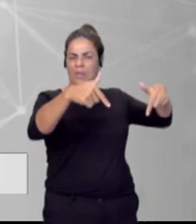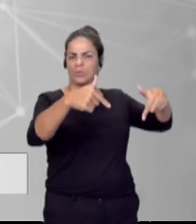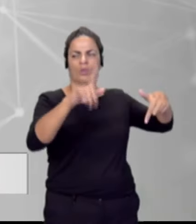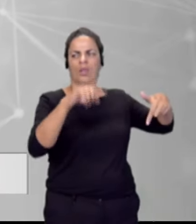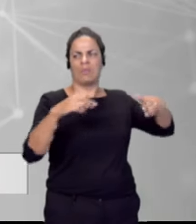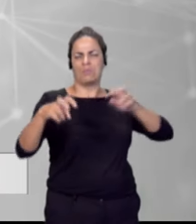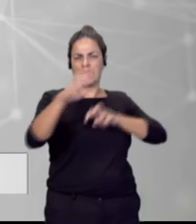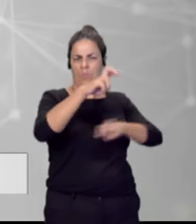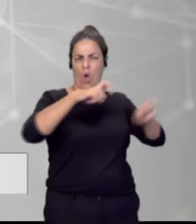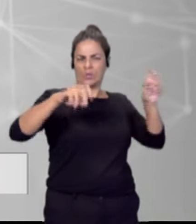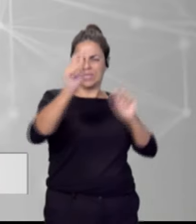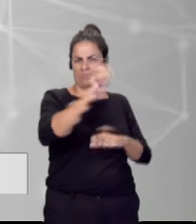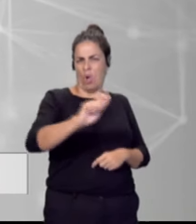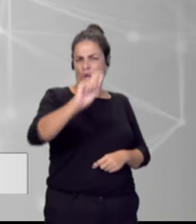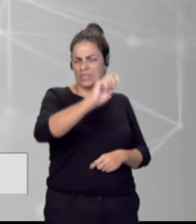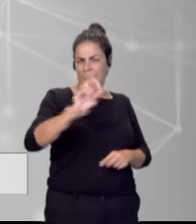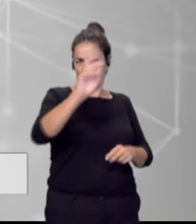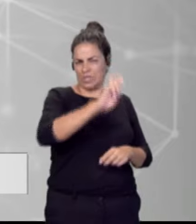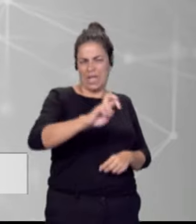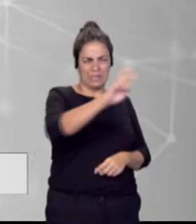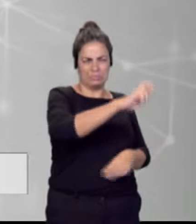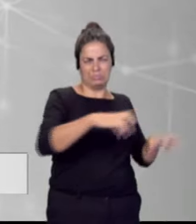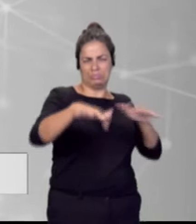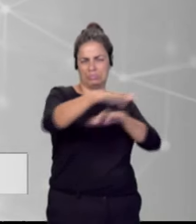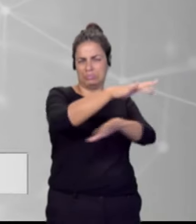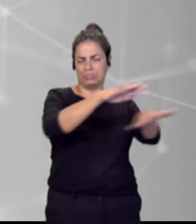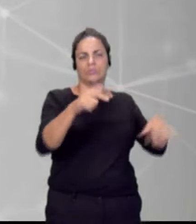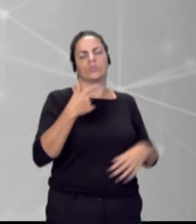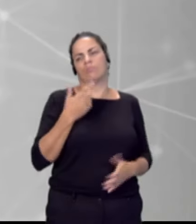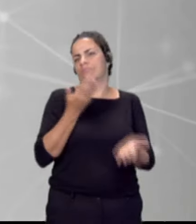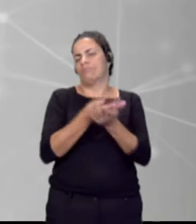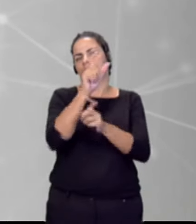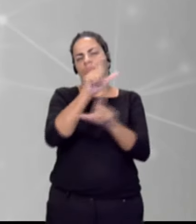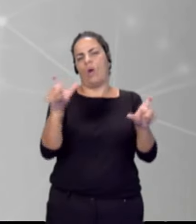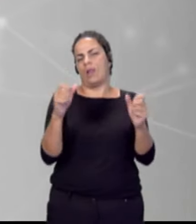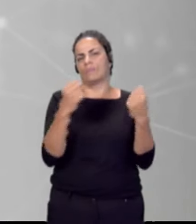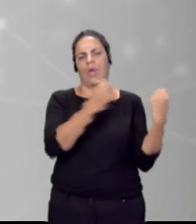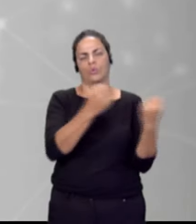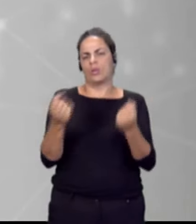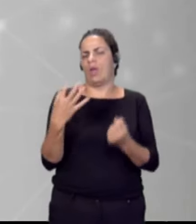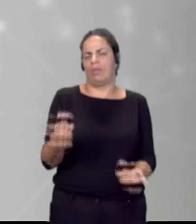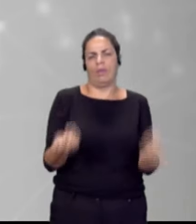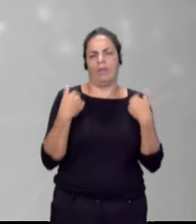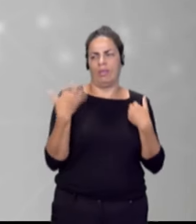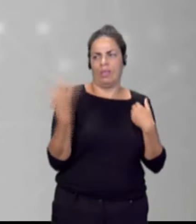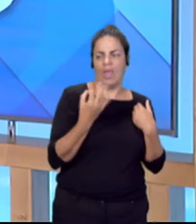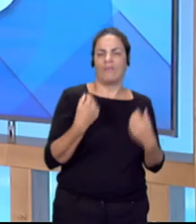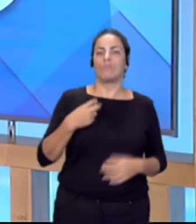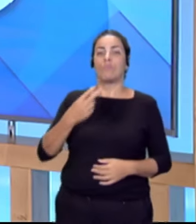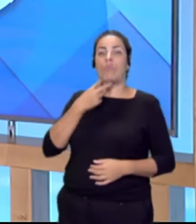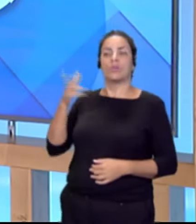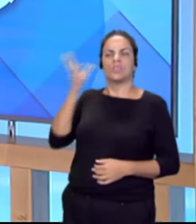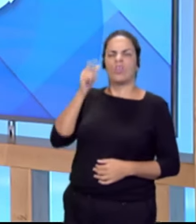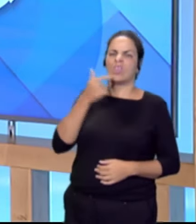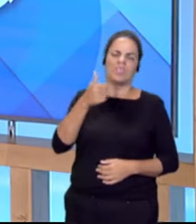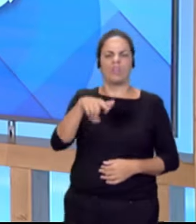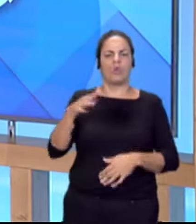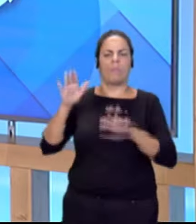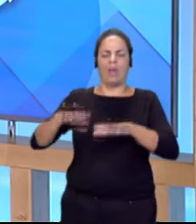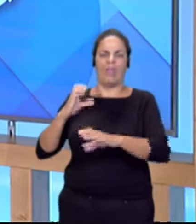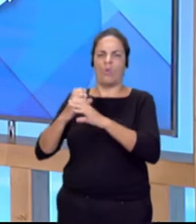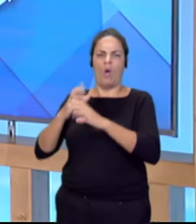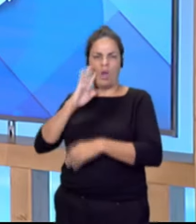alrededor. Piden responsabilidad a las autoridades. Esto parece el vertedero en vez de una pala de boba. Esta es una